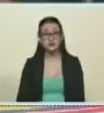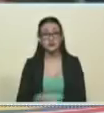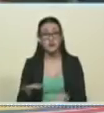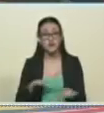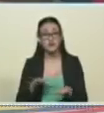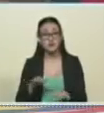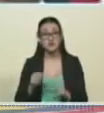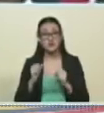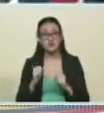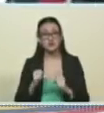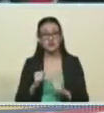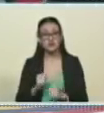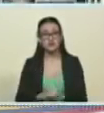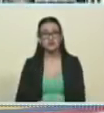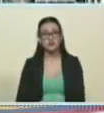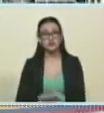movimiento